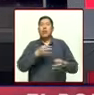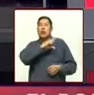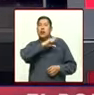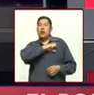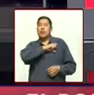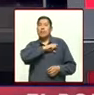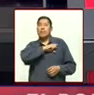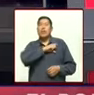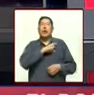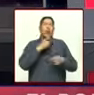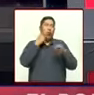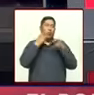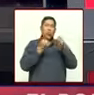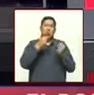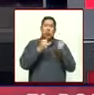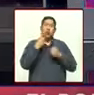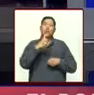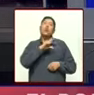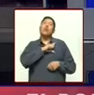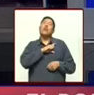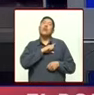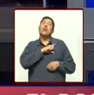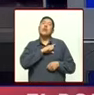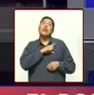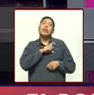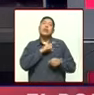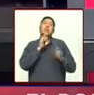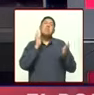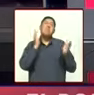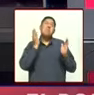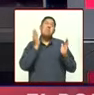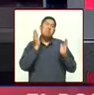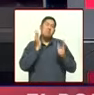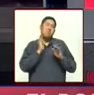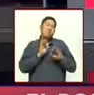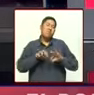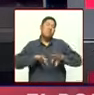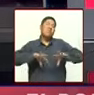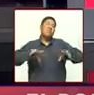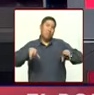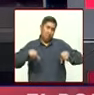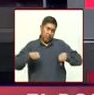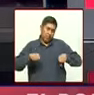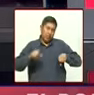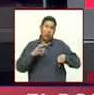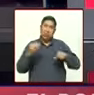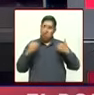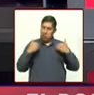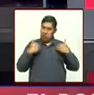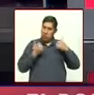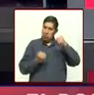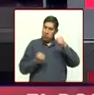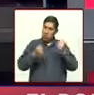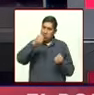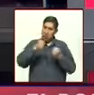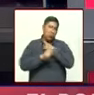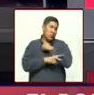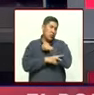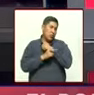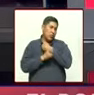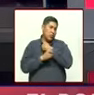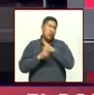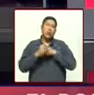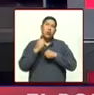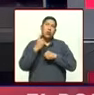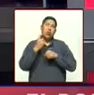de tránsito, donde un policía estaría implicado dentro de una investigación porque estaba en tenencia de un vehículo robado, reportado un